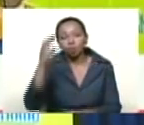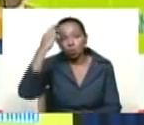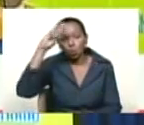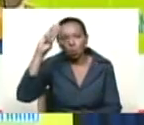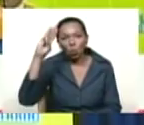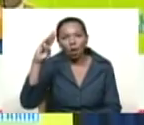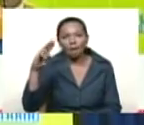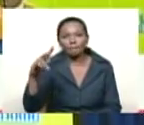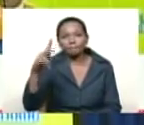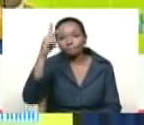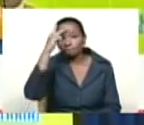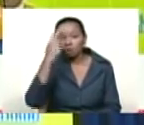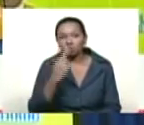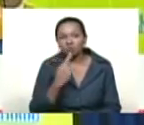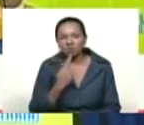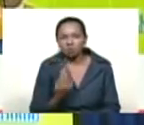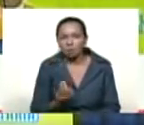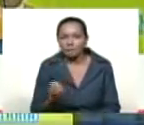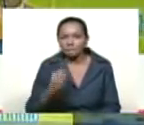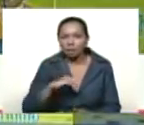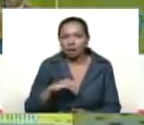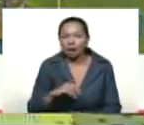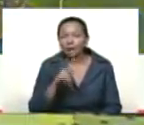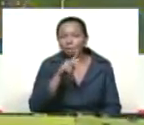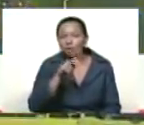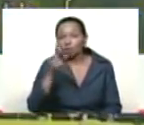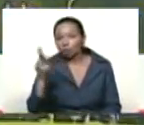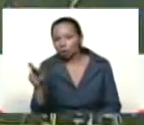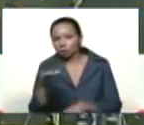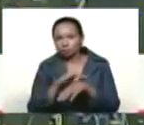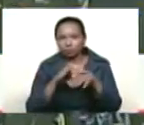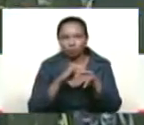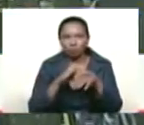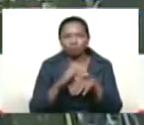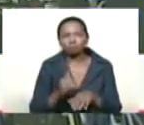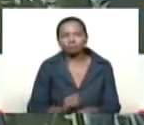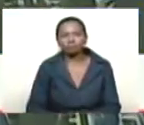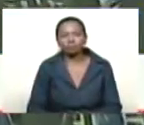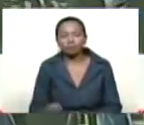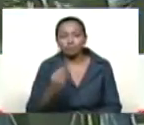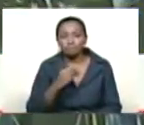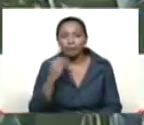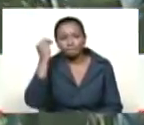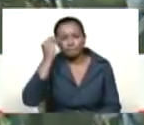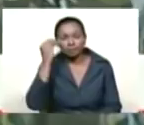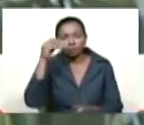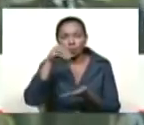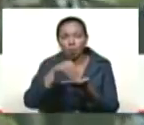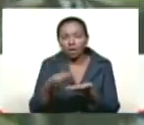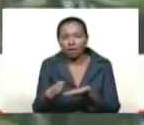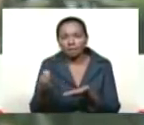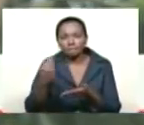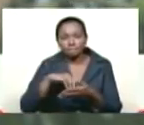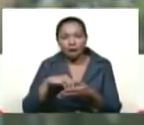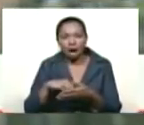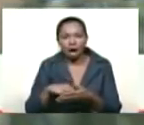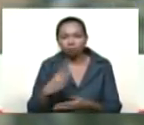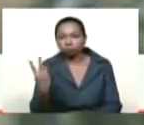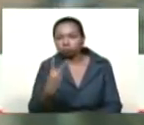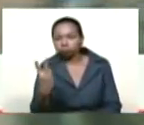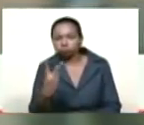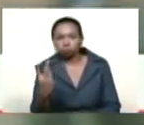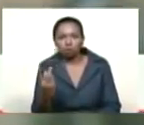calculando cuántos barcos hacían falta, cuántos soldados hacían falta. Pensó poner a Páez o a Sucre al frente de las